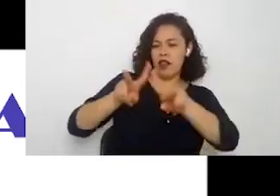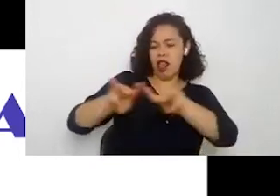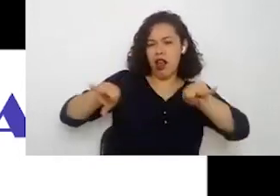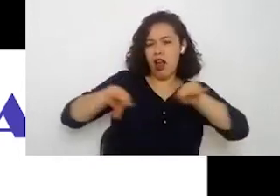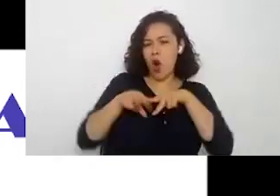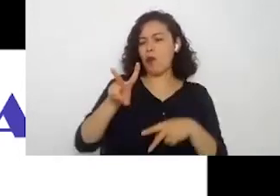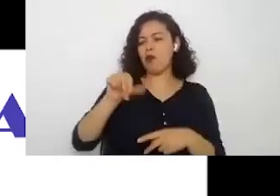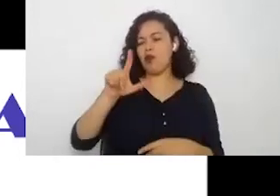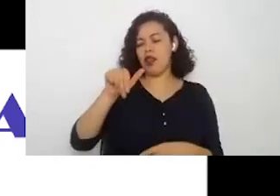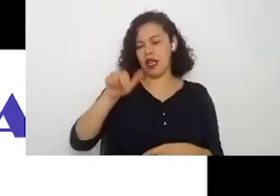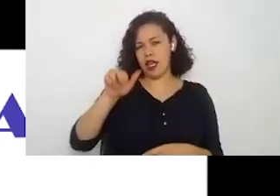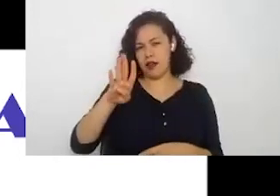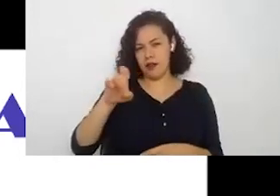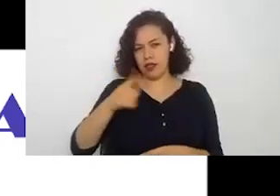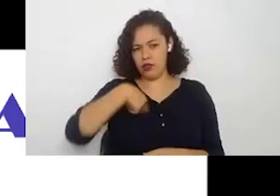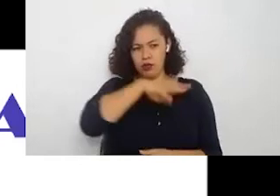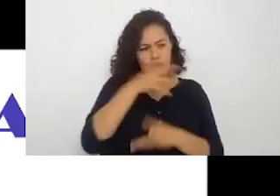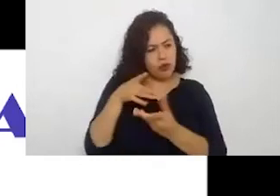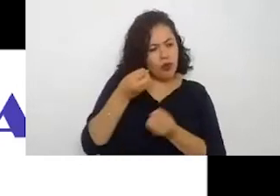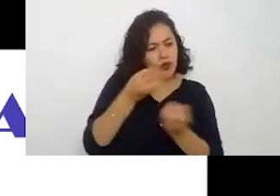reto de